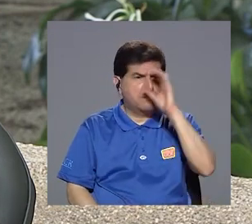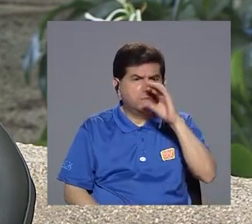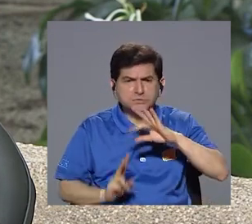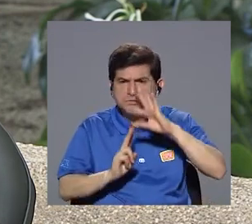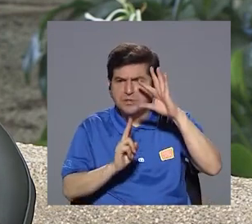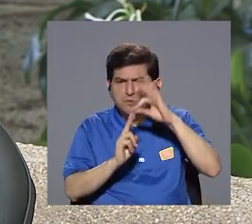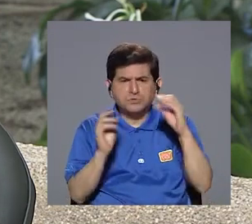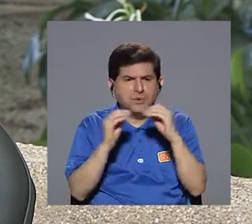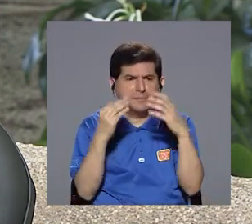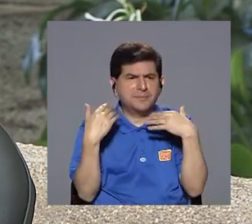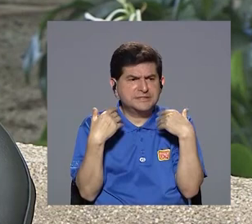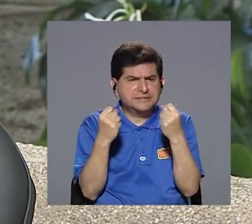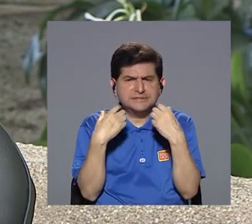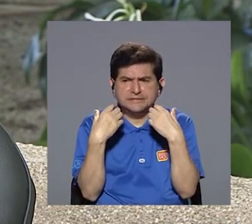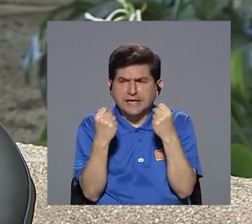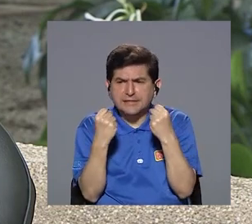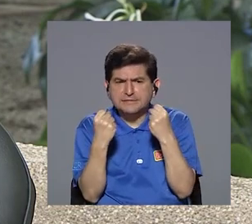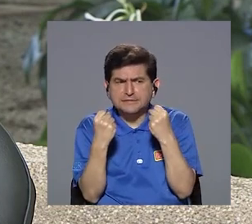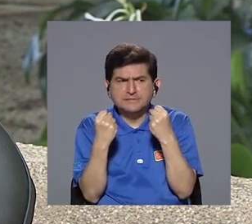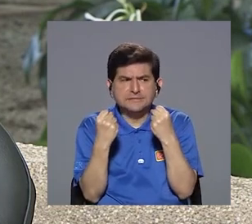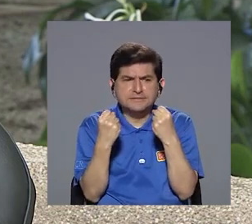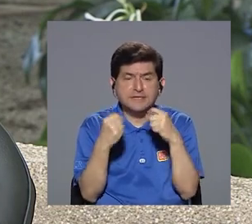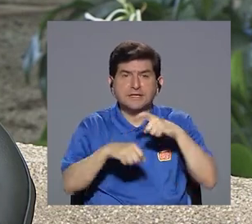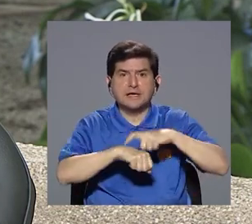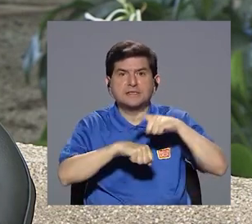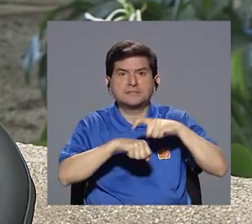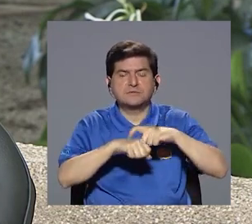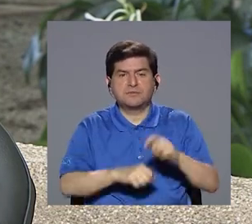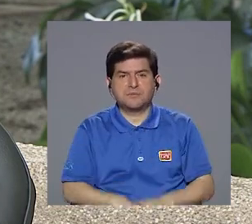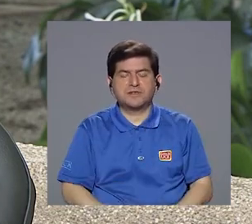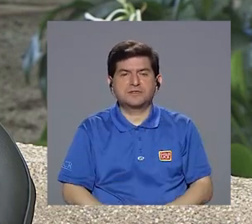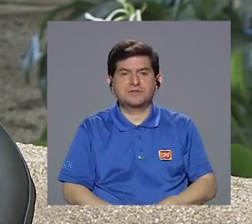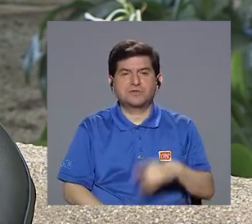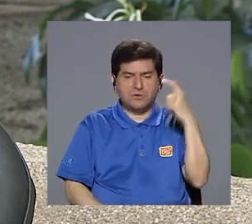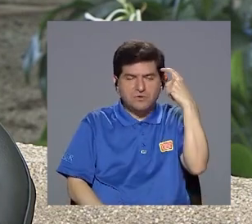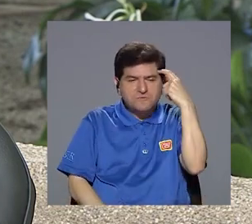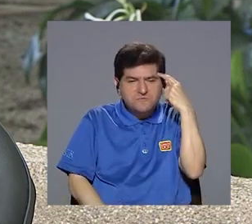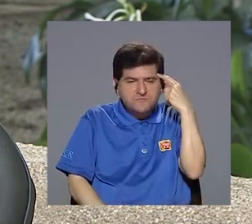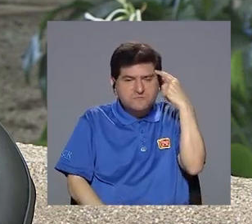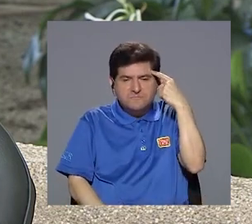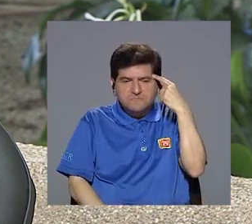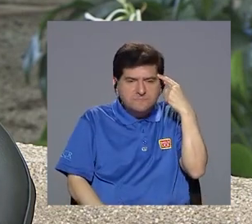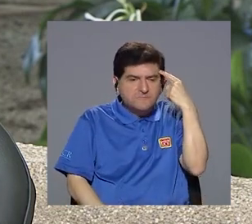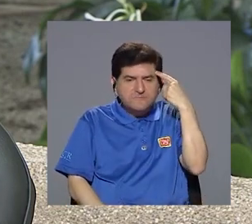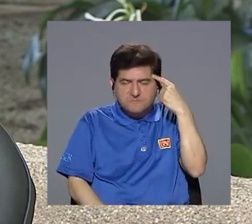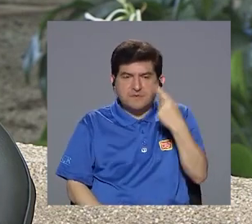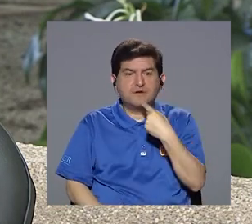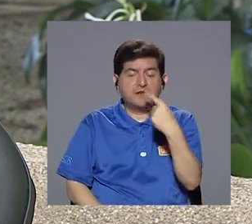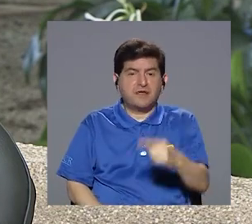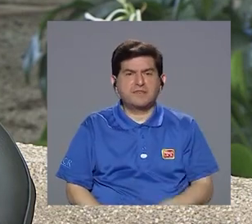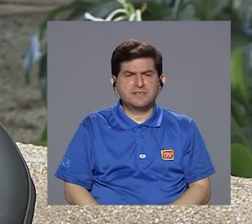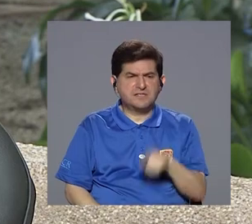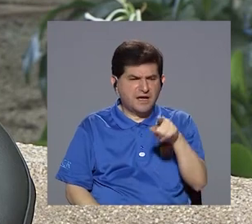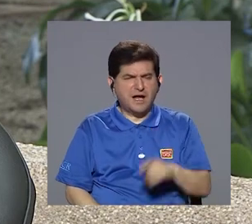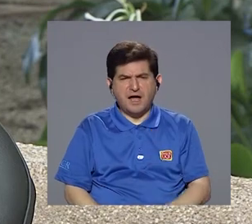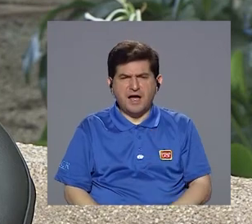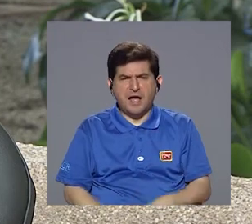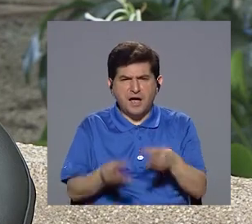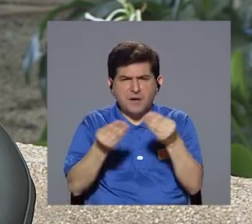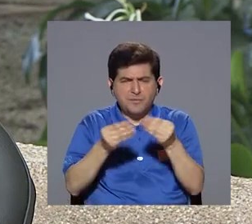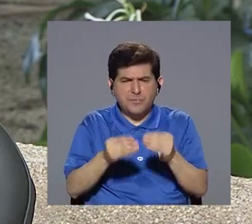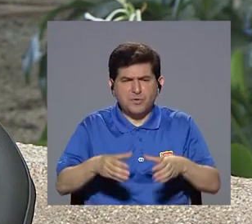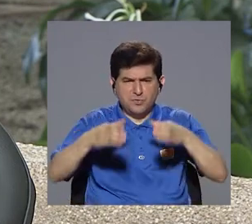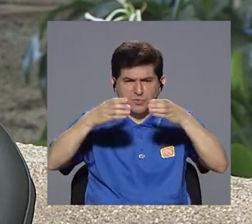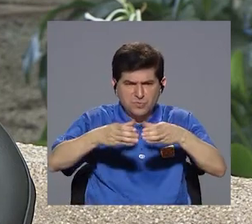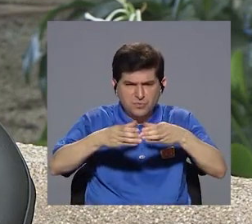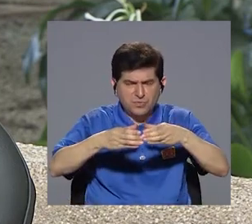Entonces buscan alternativas más sanas. Entonces ahí es donde se vuelve la obsesión. Entonces te dicen el enlatado